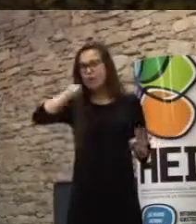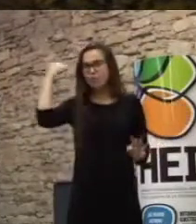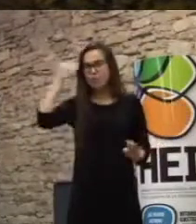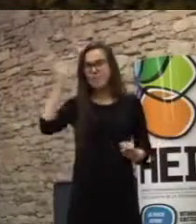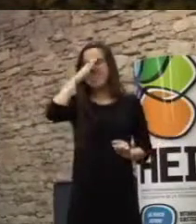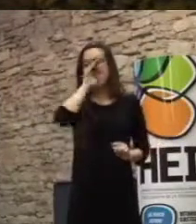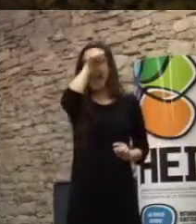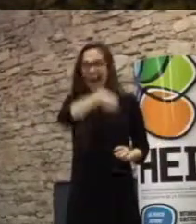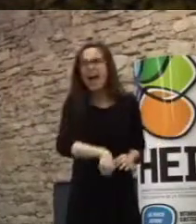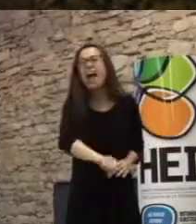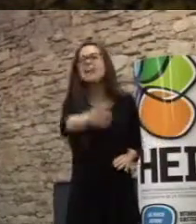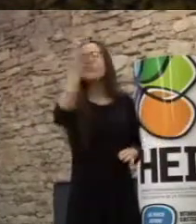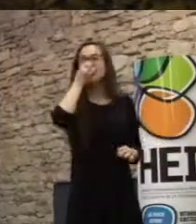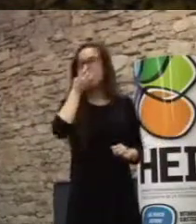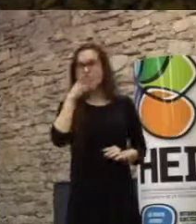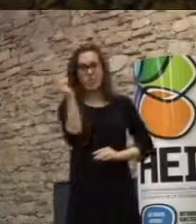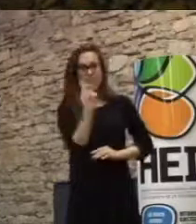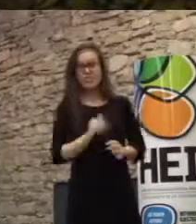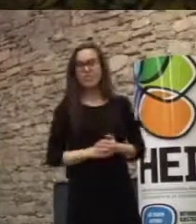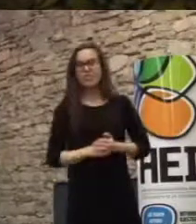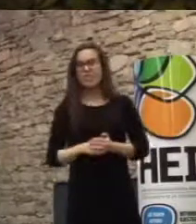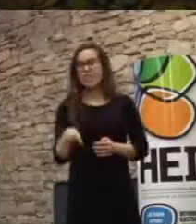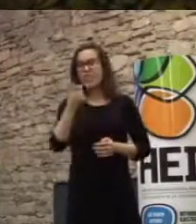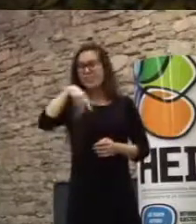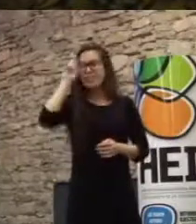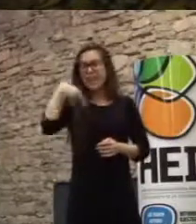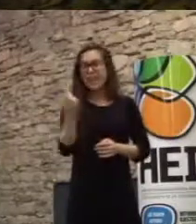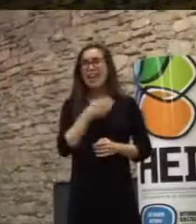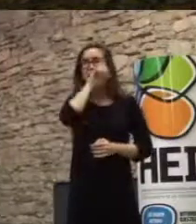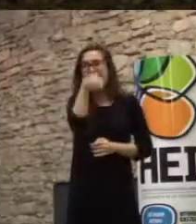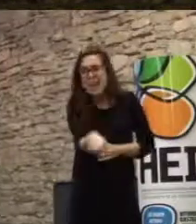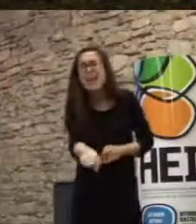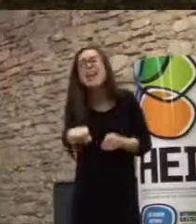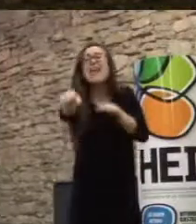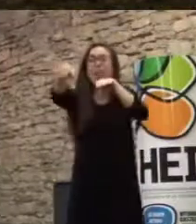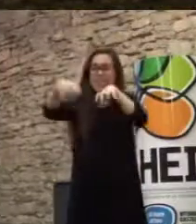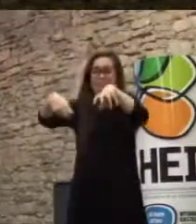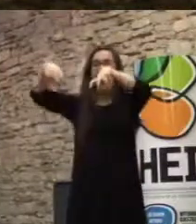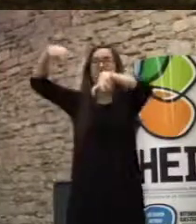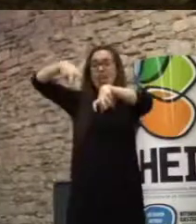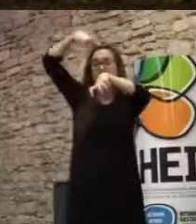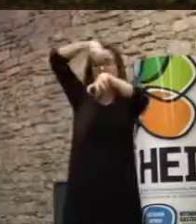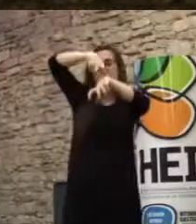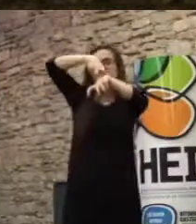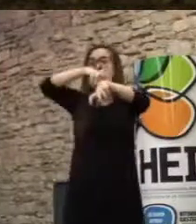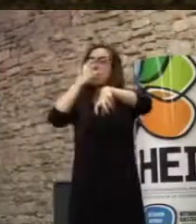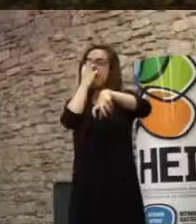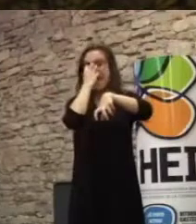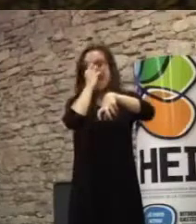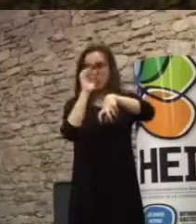elefante rosa no penséis en ese elefante rosa tampoco penséis que encima del frente hay un payaso no penséis en elefante que está en la carpa del circo no penséis en